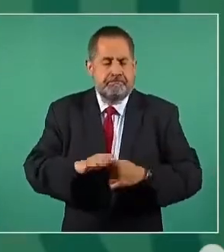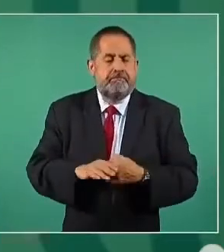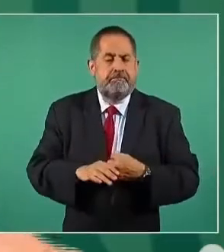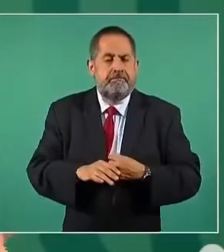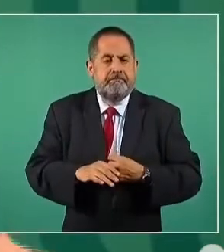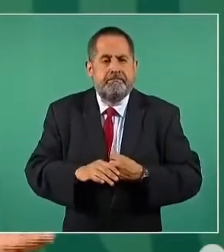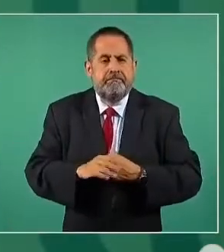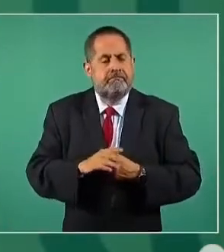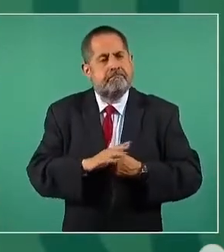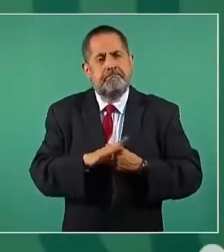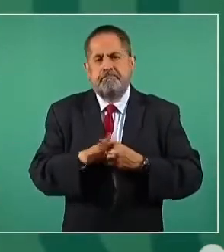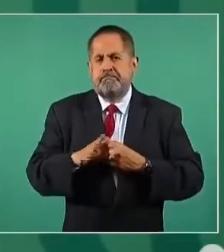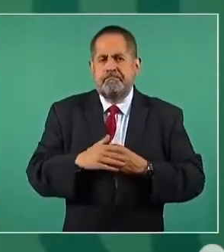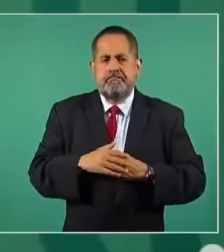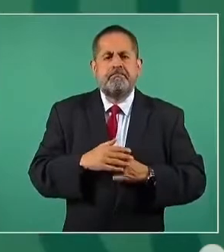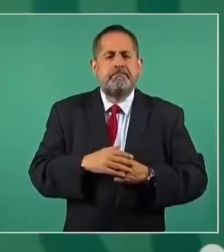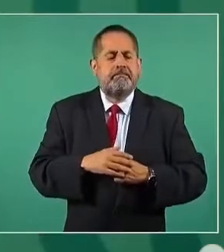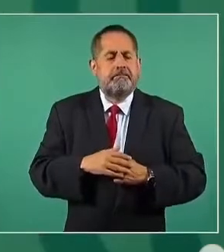Entonces,